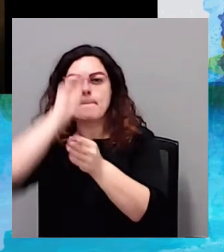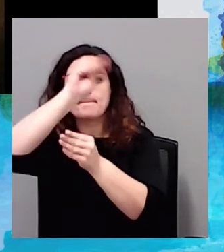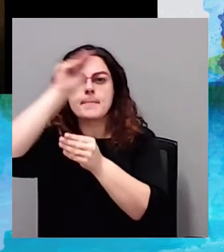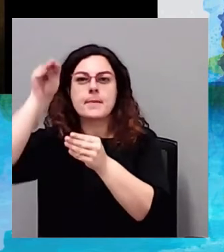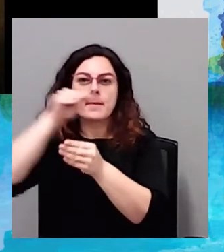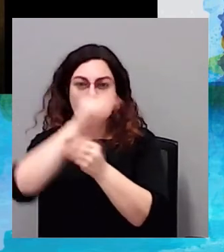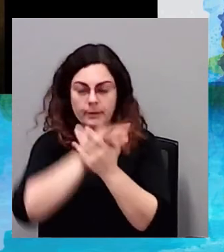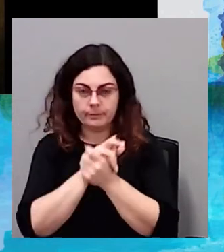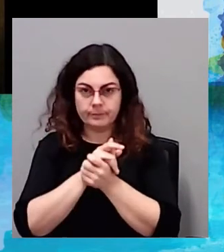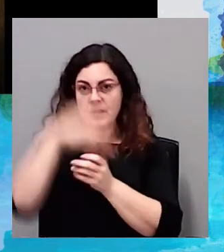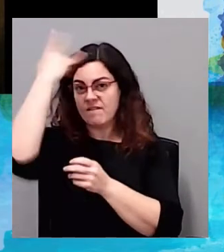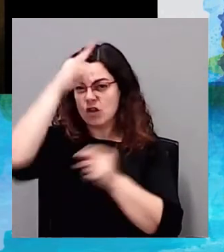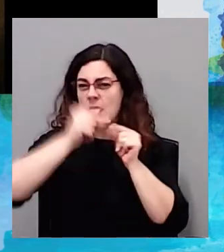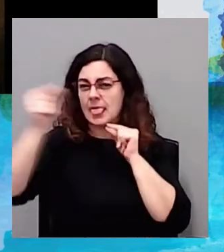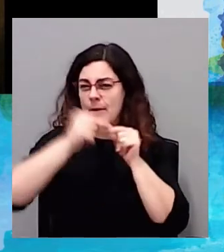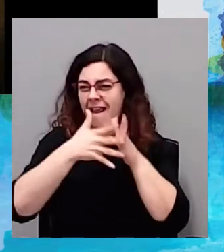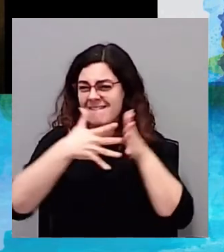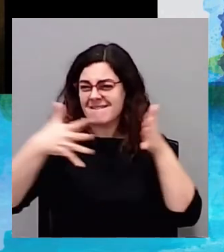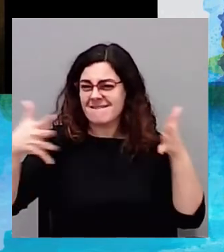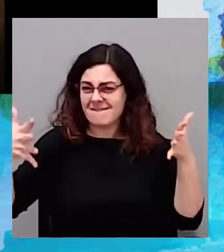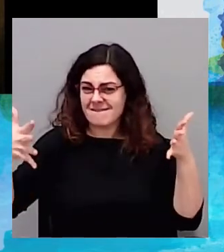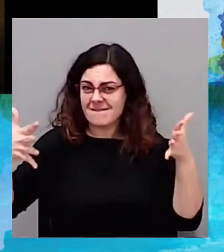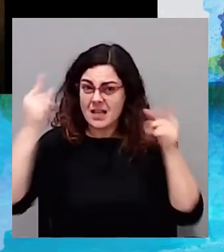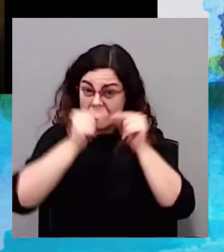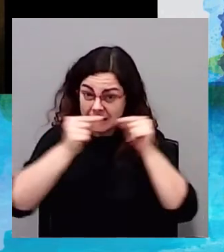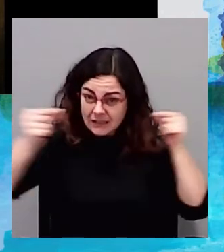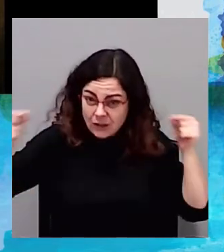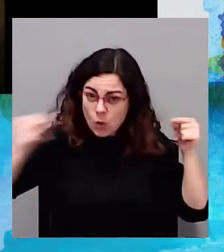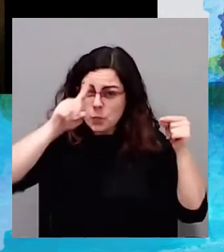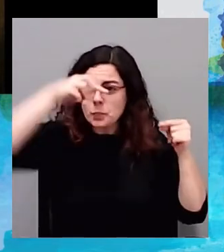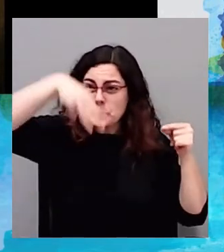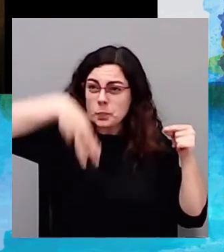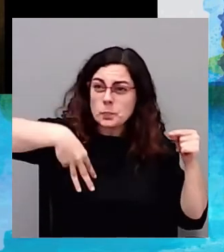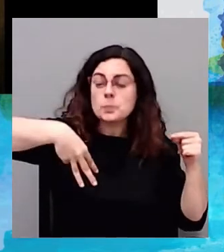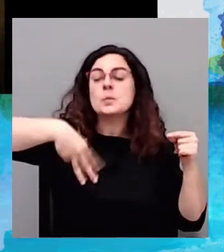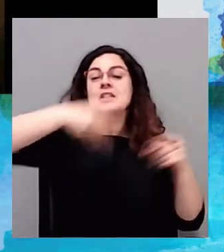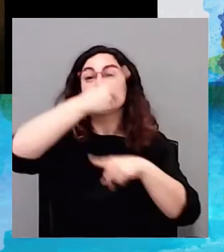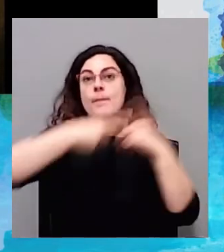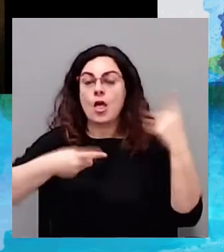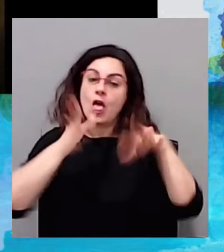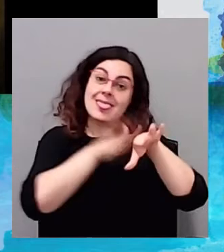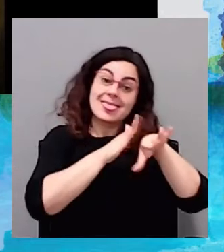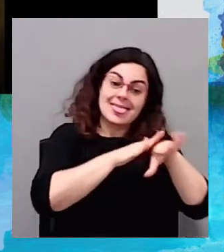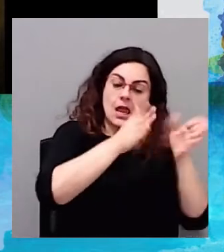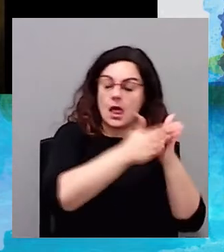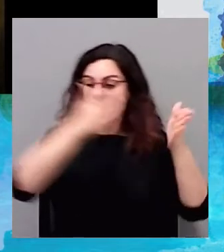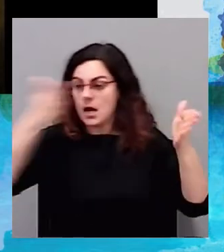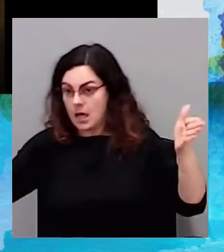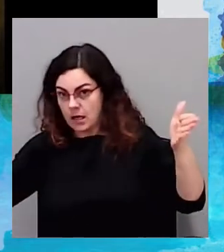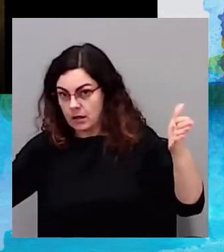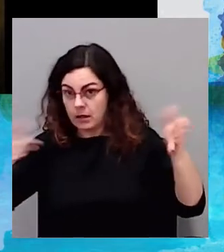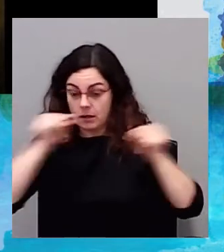tiene un tamaño muy grande, con más de 1,5 metros de envergadura de izquierda a derecha y 80 centímetros desde arriba hasta